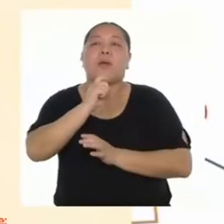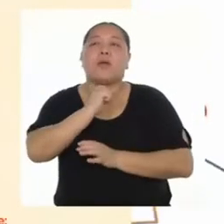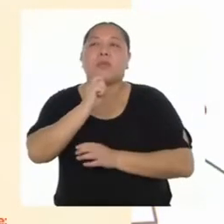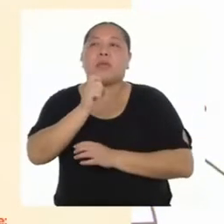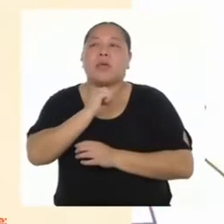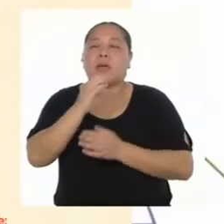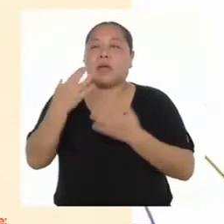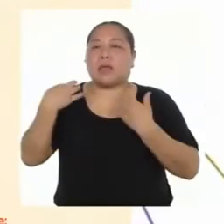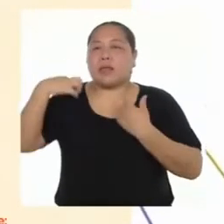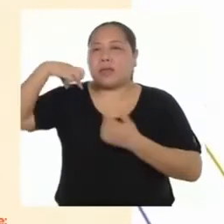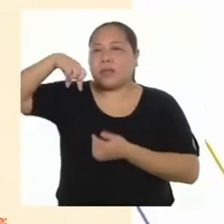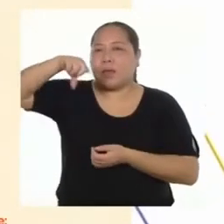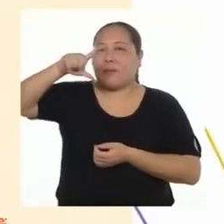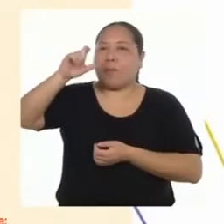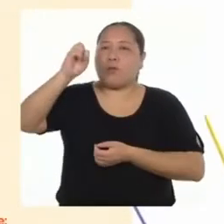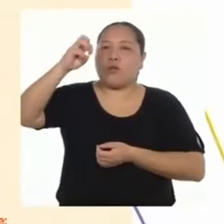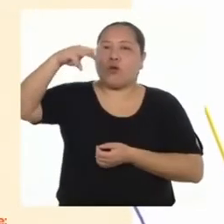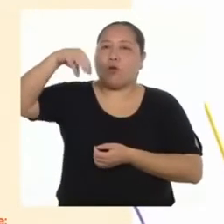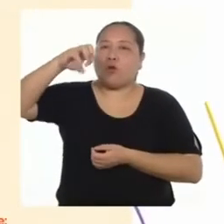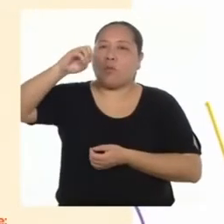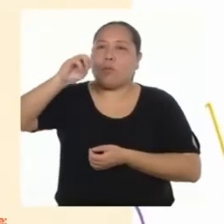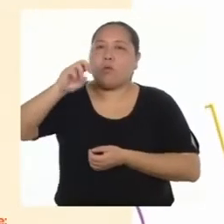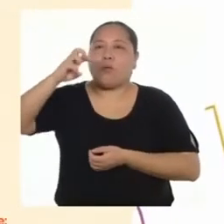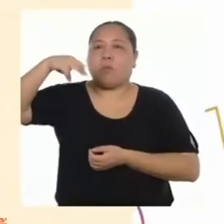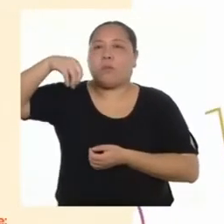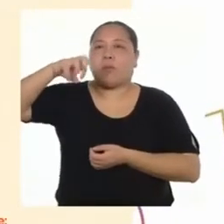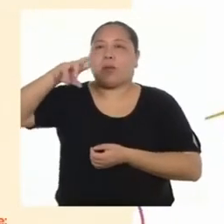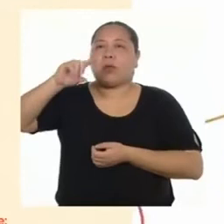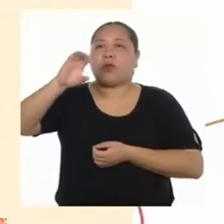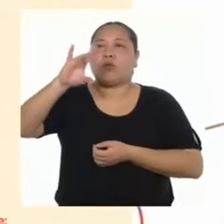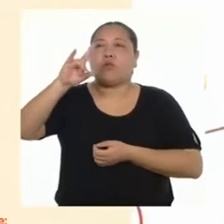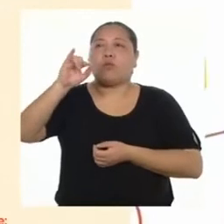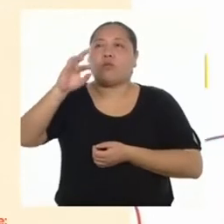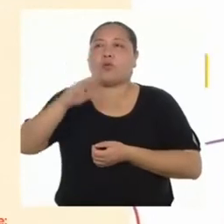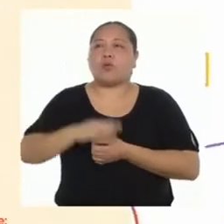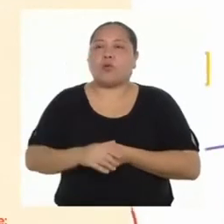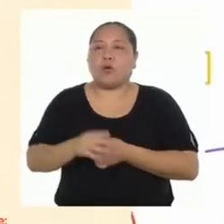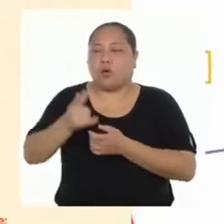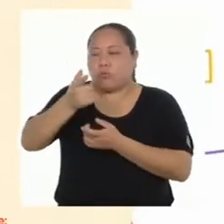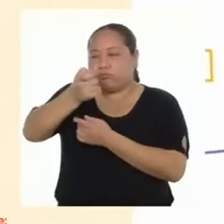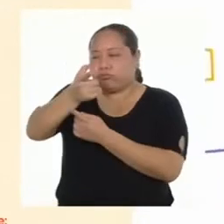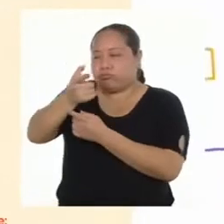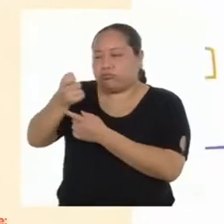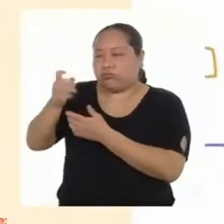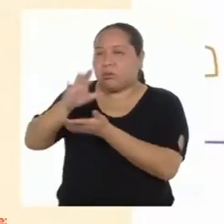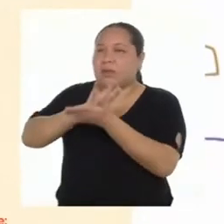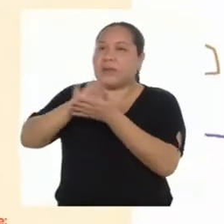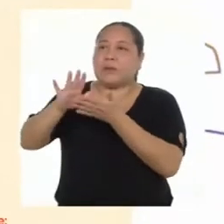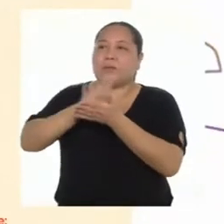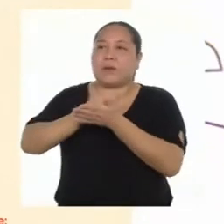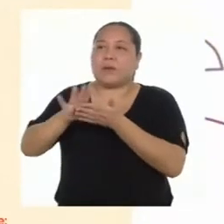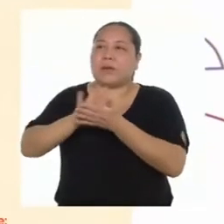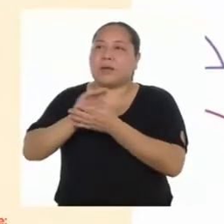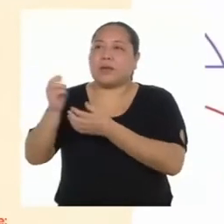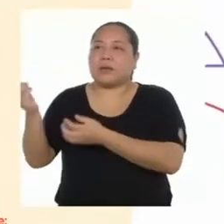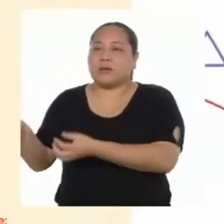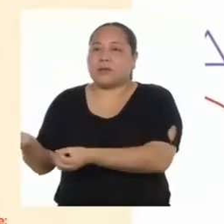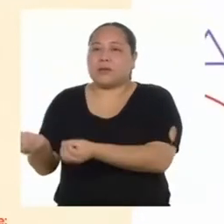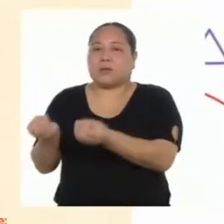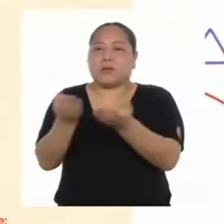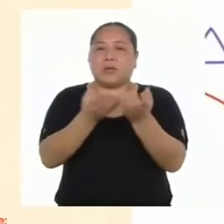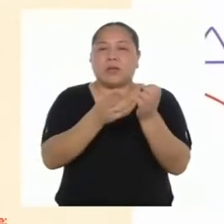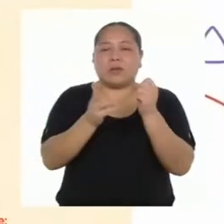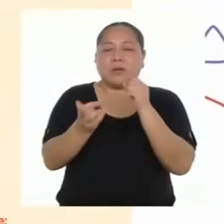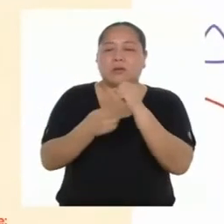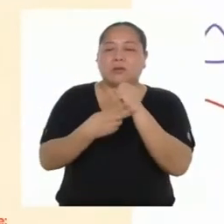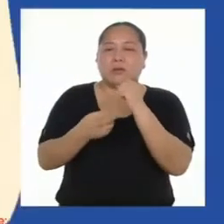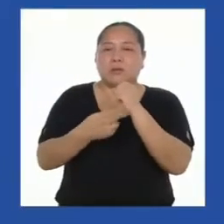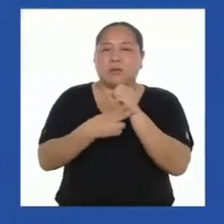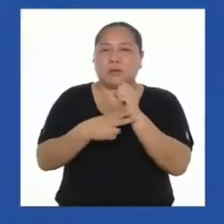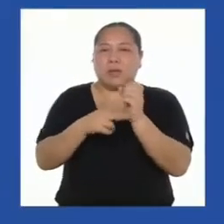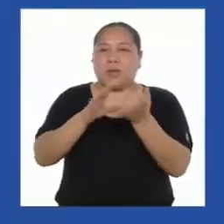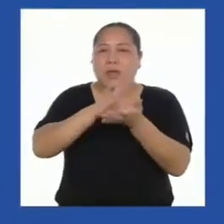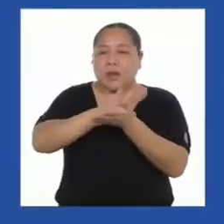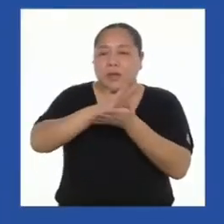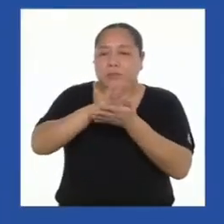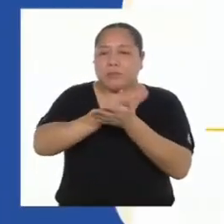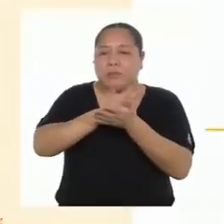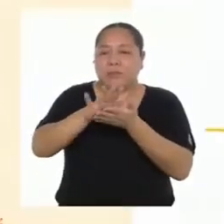que tienen plomo o mercurio, residuos de plaguicidas, entre otros. Estos deben ser dispuestos en rellenos de